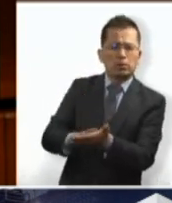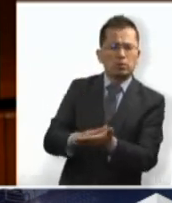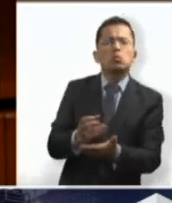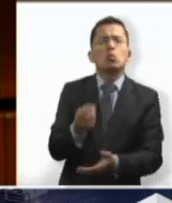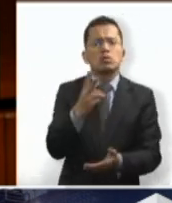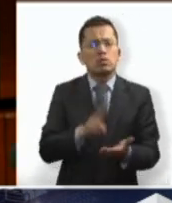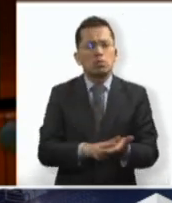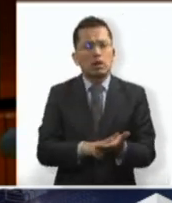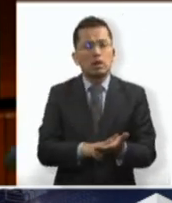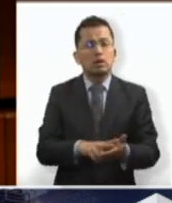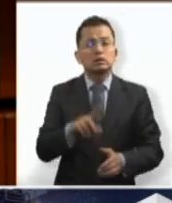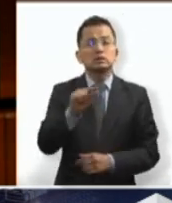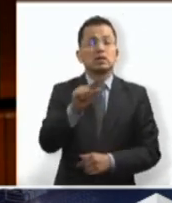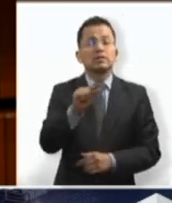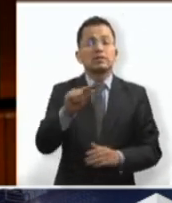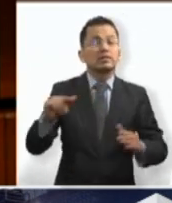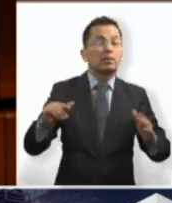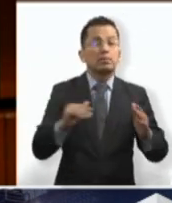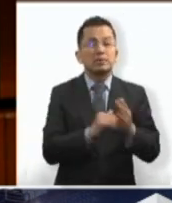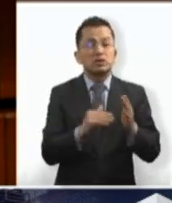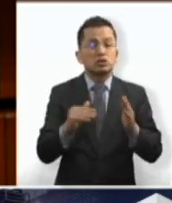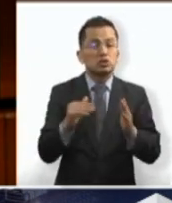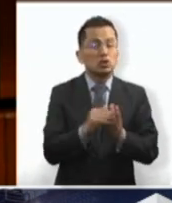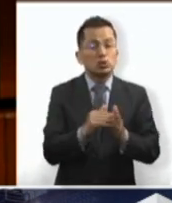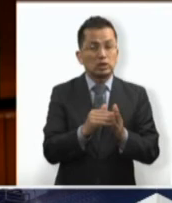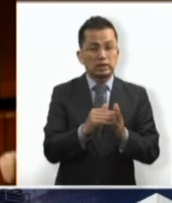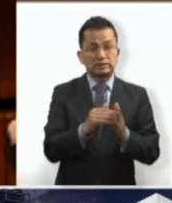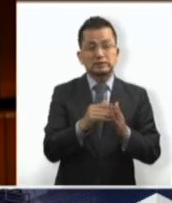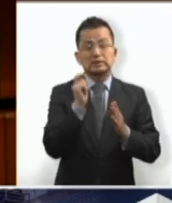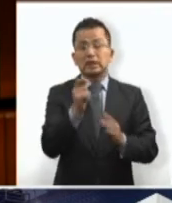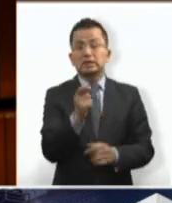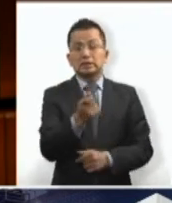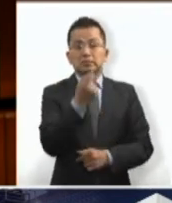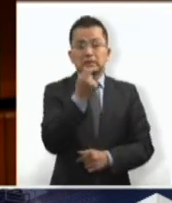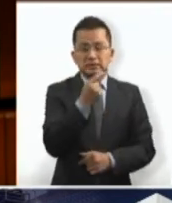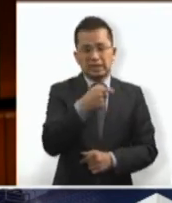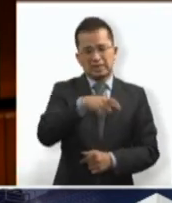70 millones de quimioterapias en el país.